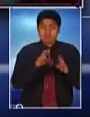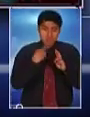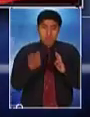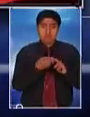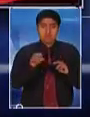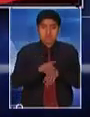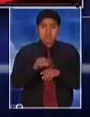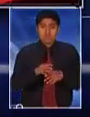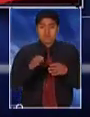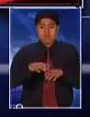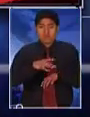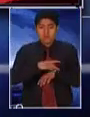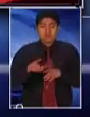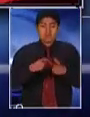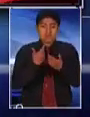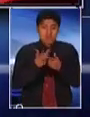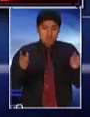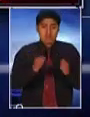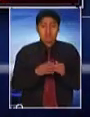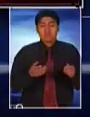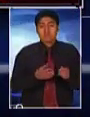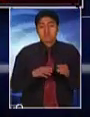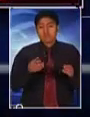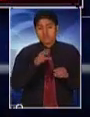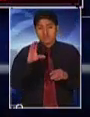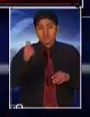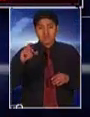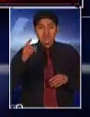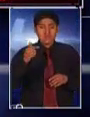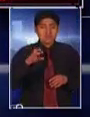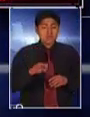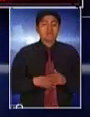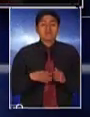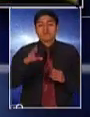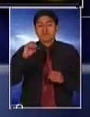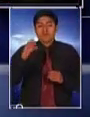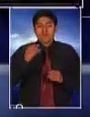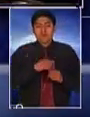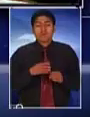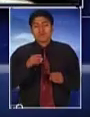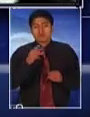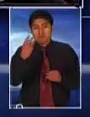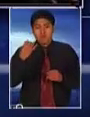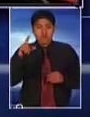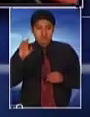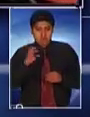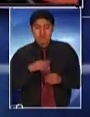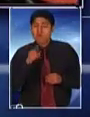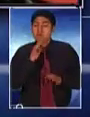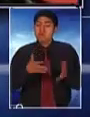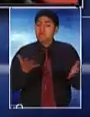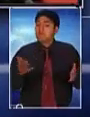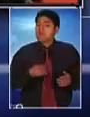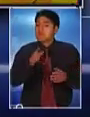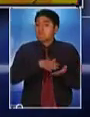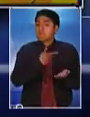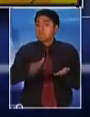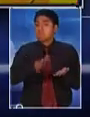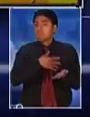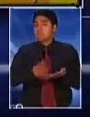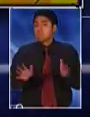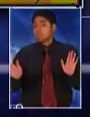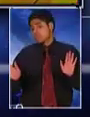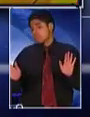Los consejeros de Tierra y Libertad, en este caso, Edgar Ochoa Peso, ¿no? Wilber Rosas, que prácticamente brillaron